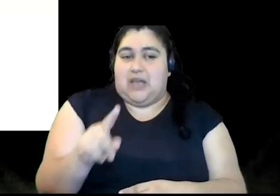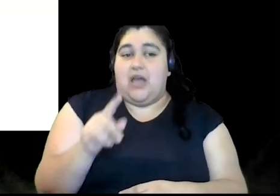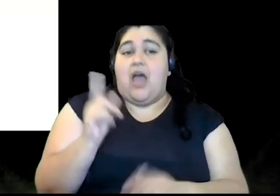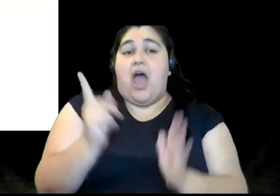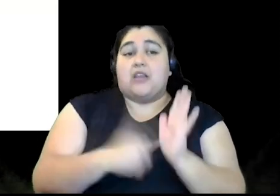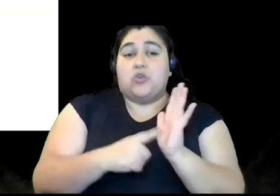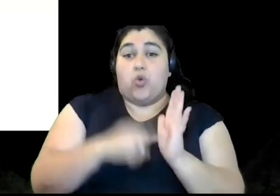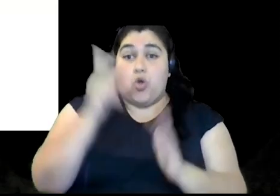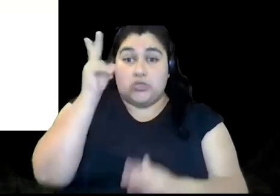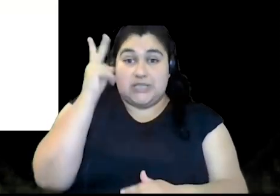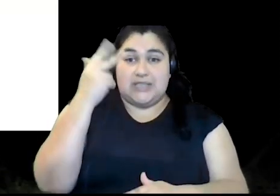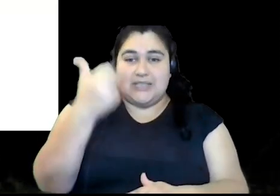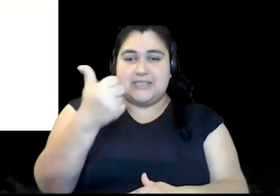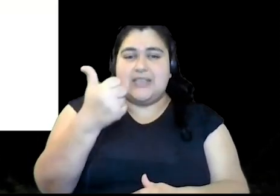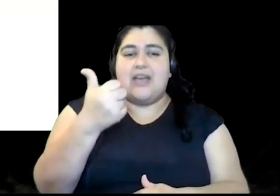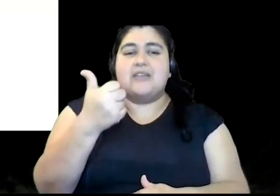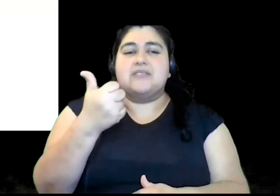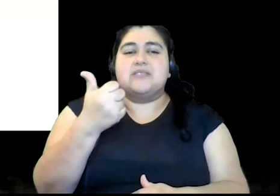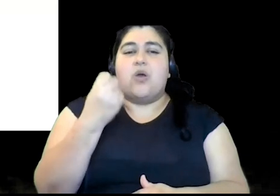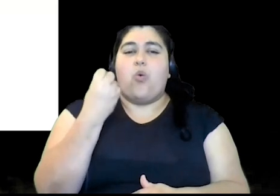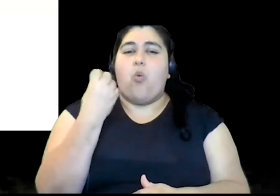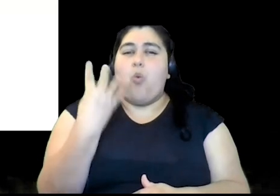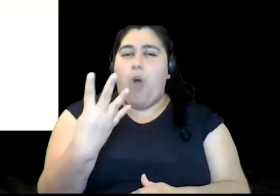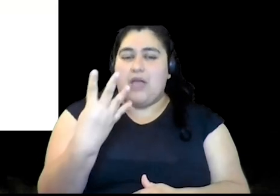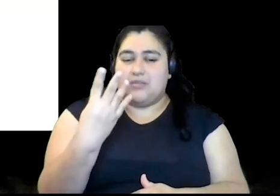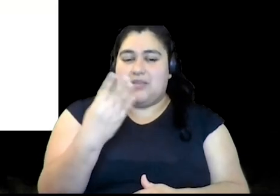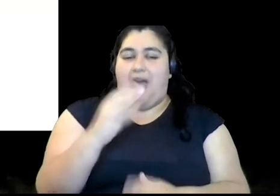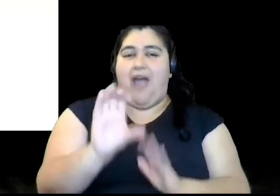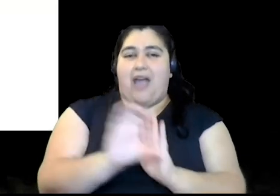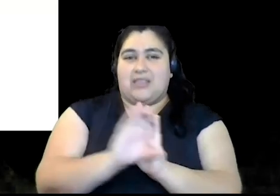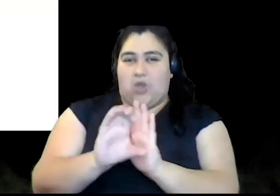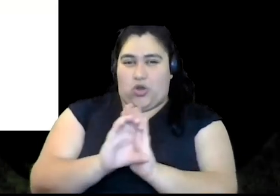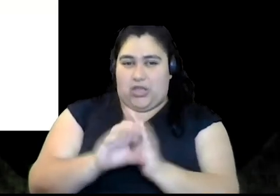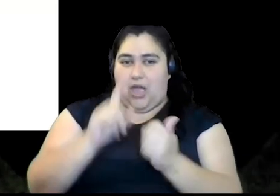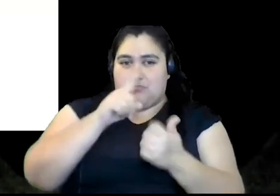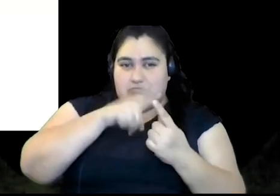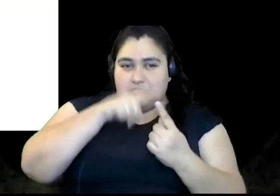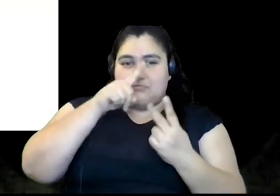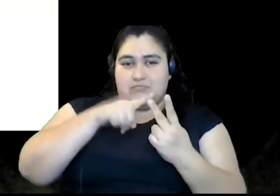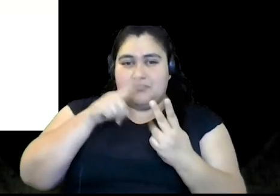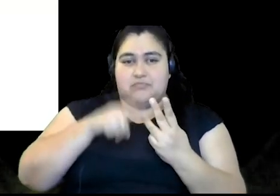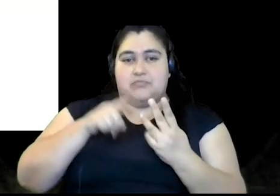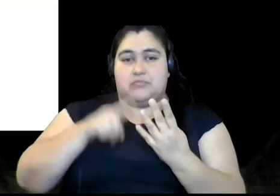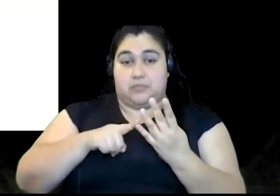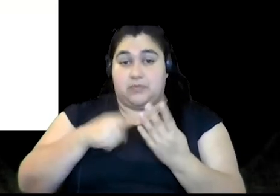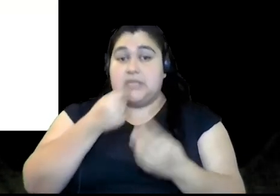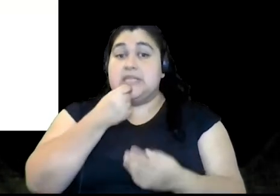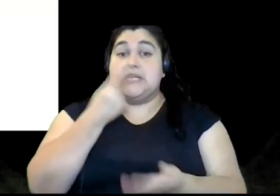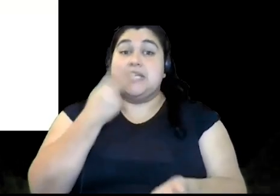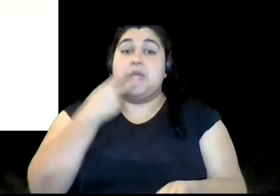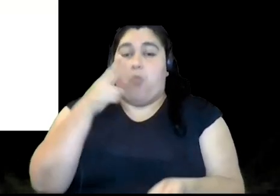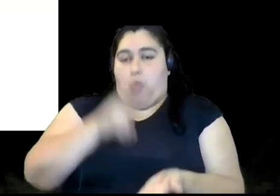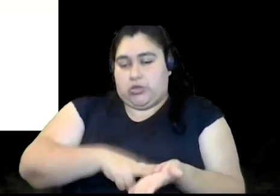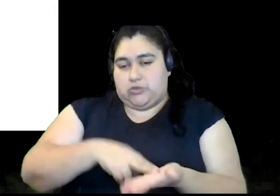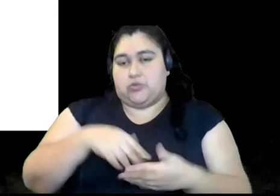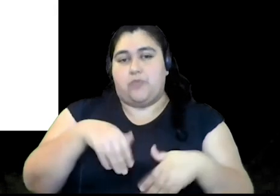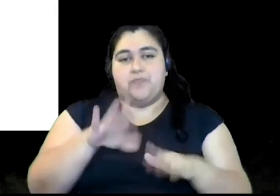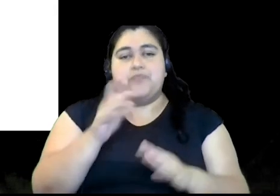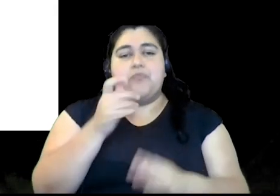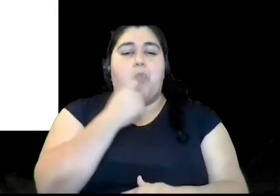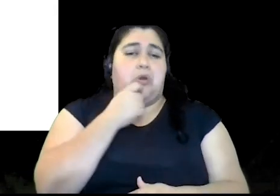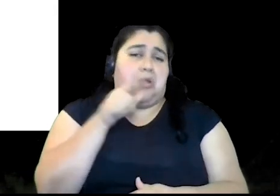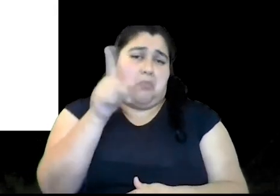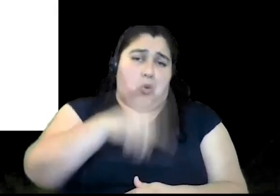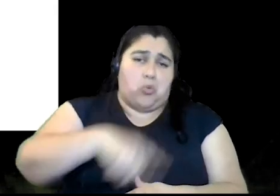86 habilita para las cuatro categorías. Impuestos. Supónganse que ustedes alquilan